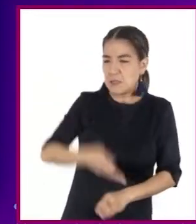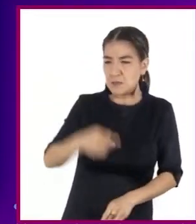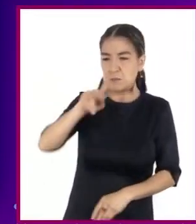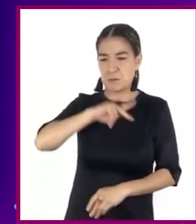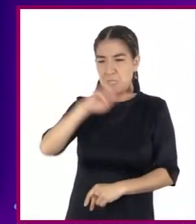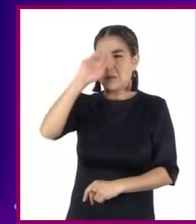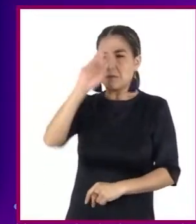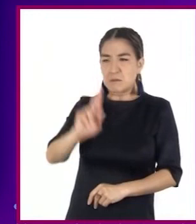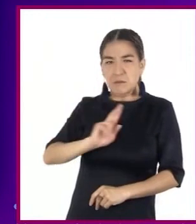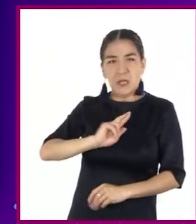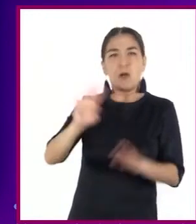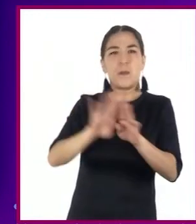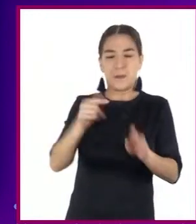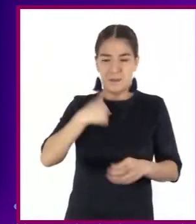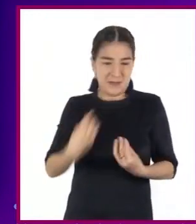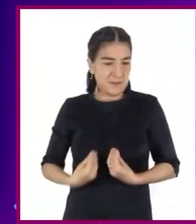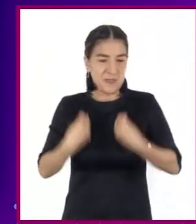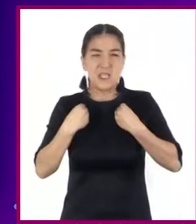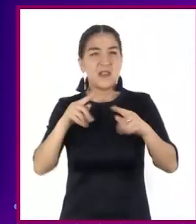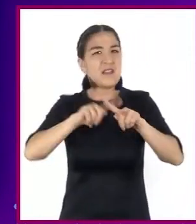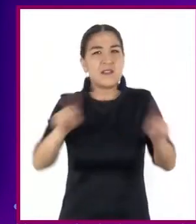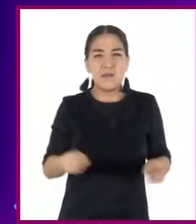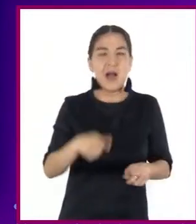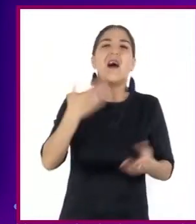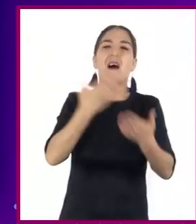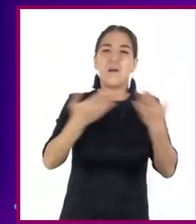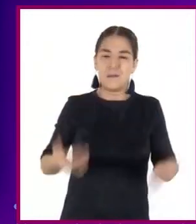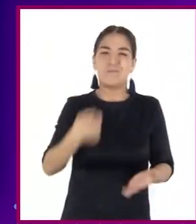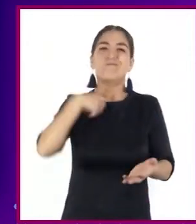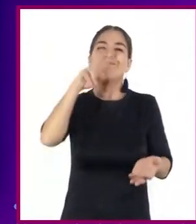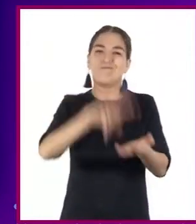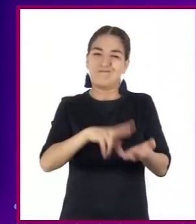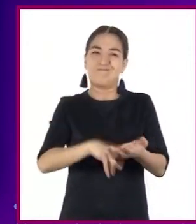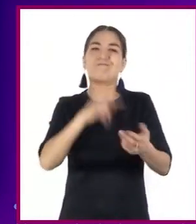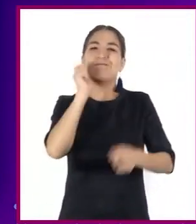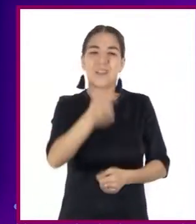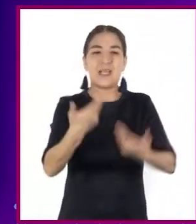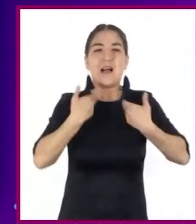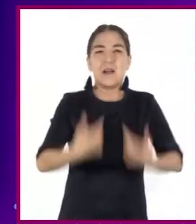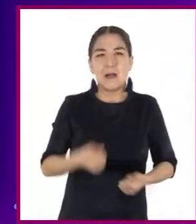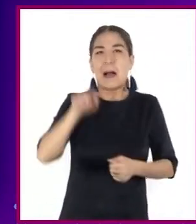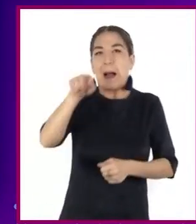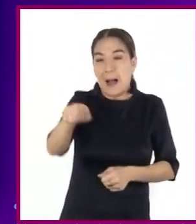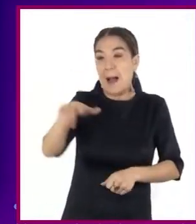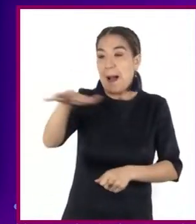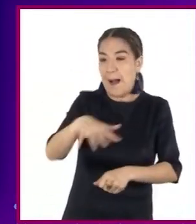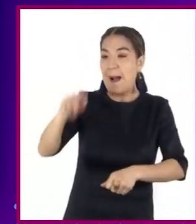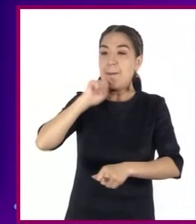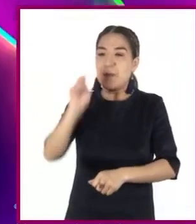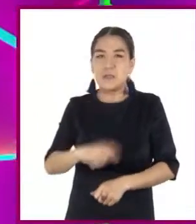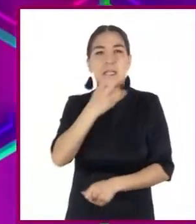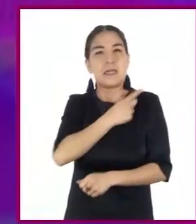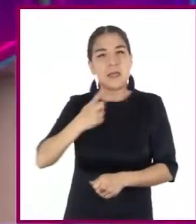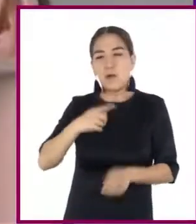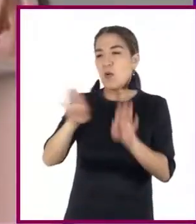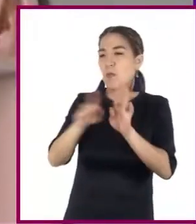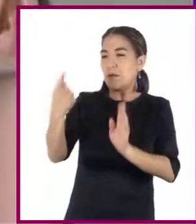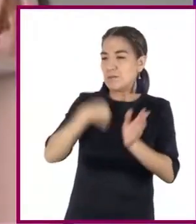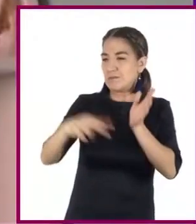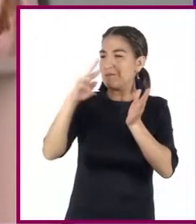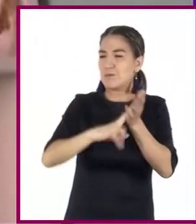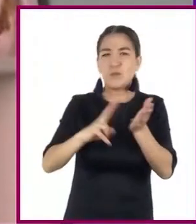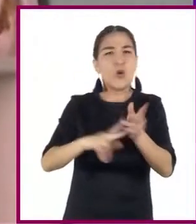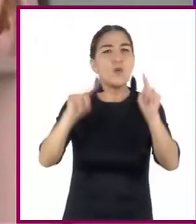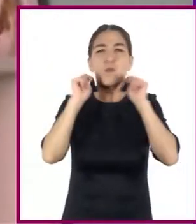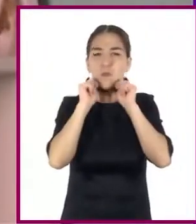mi estilo de vida. Ahora comprendo y valoro que mis amistades entiendan mis gustos, mis ideas y mi forma de vivir. Soy